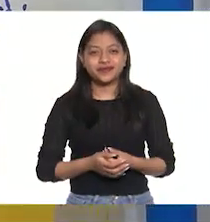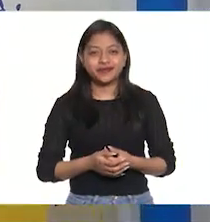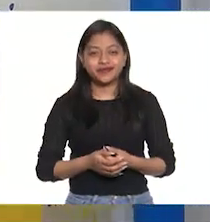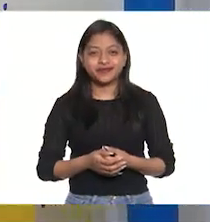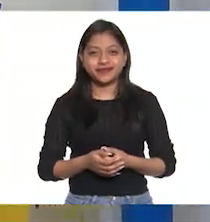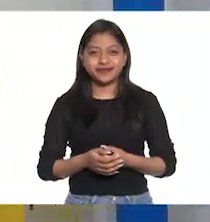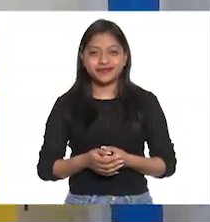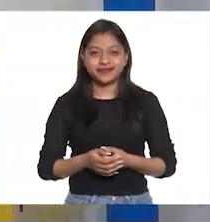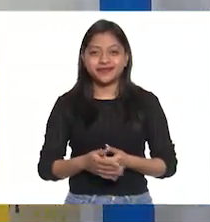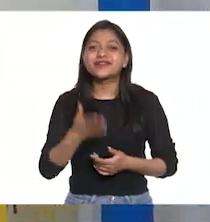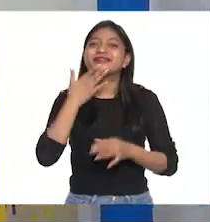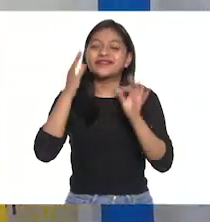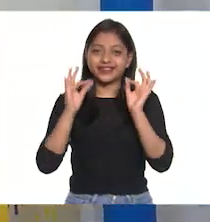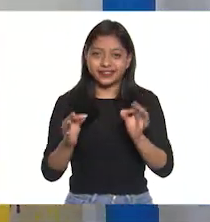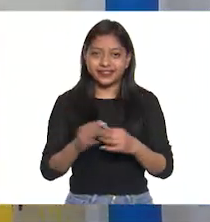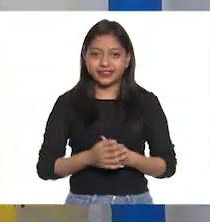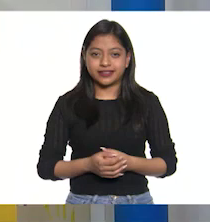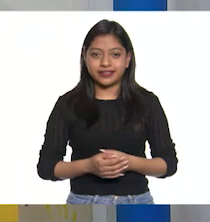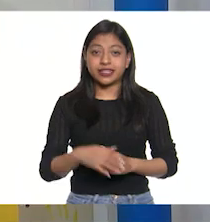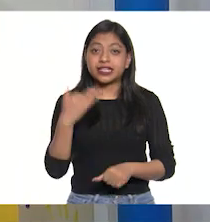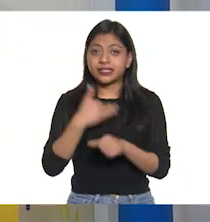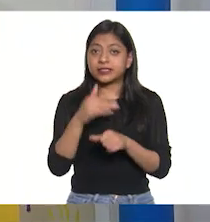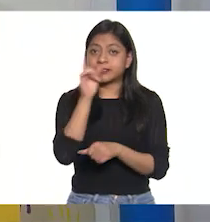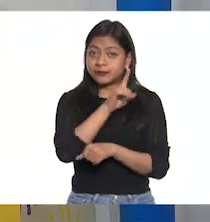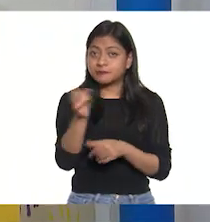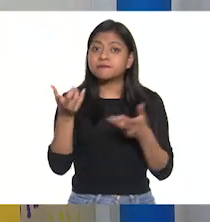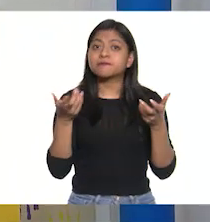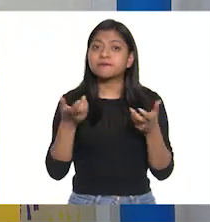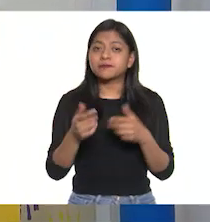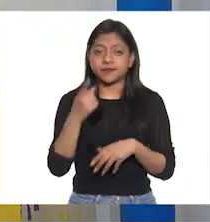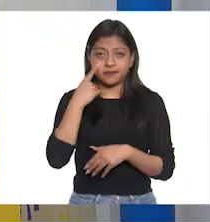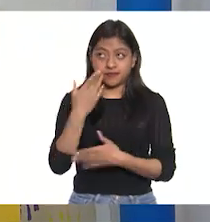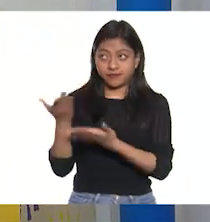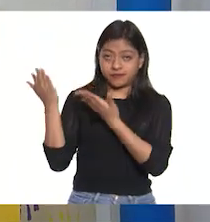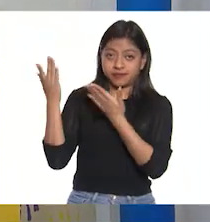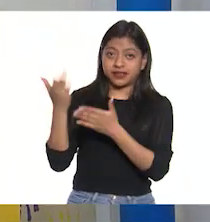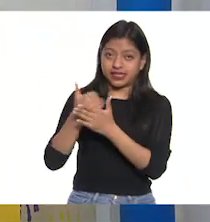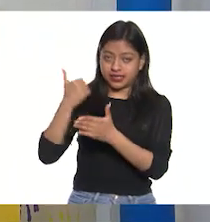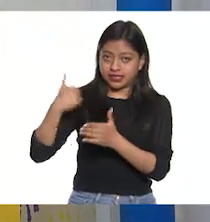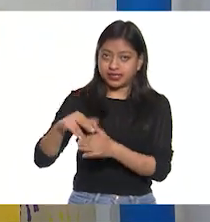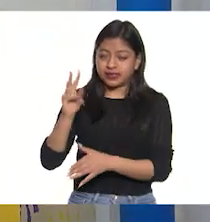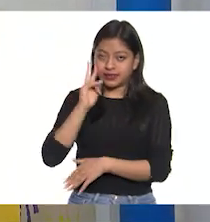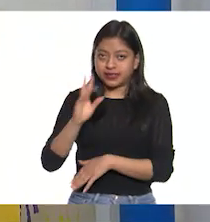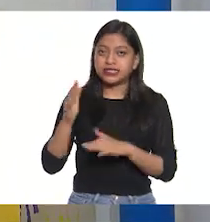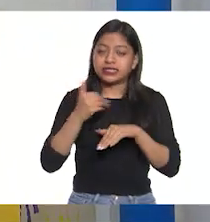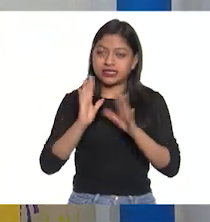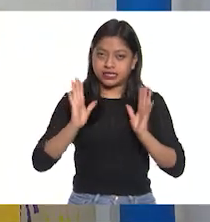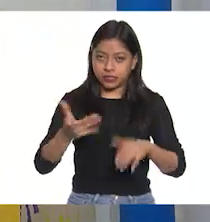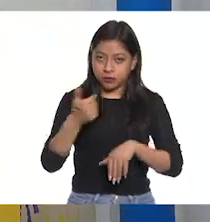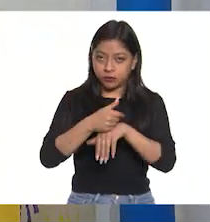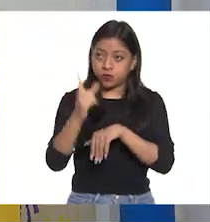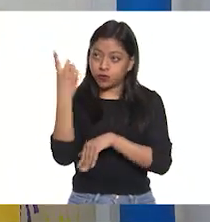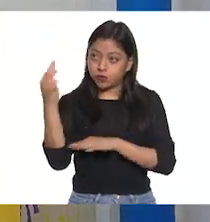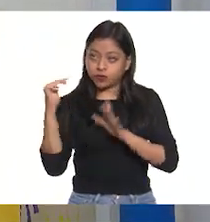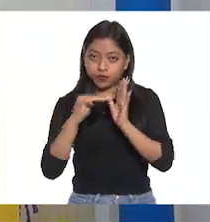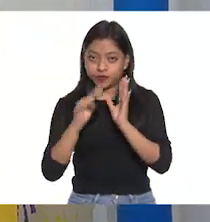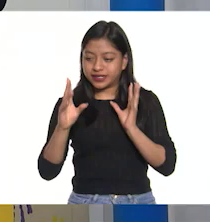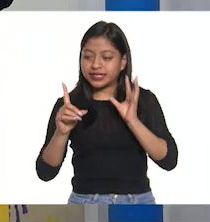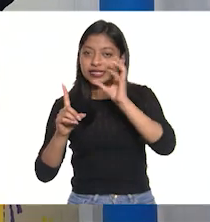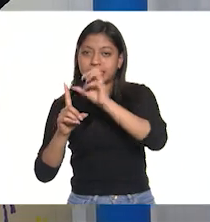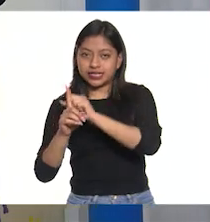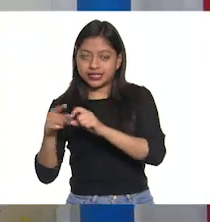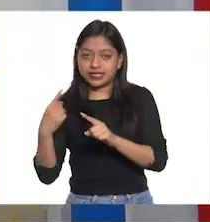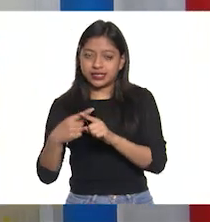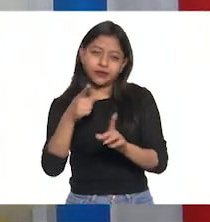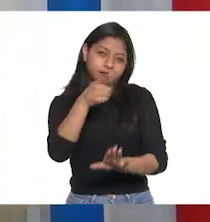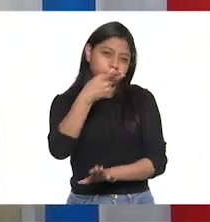Bueno, ¿qué vamos a hacer ahorita? Bueno, ya vimos quién quedó más cerca o más alejado del 1000. Pero